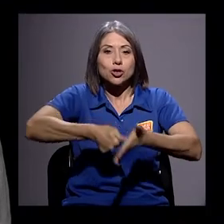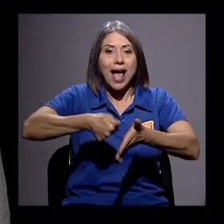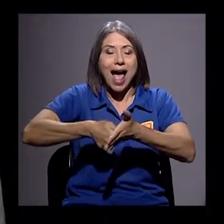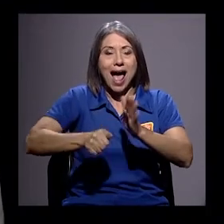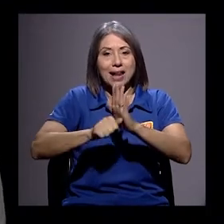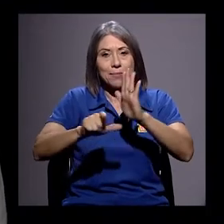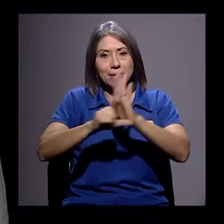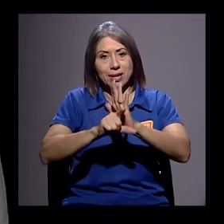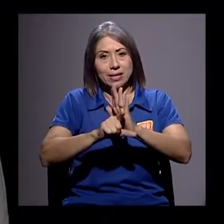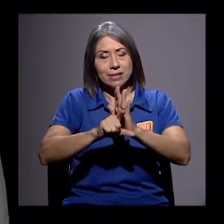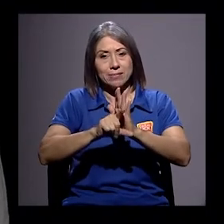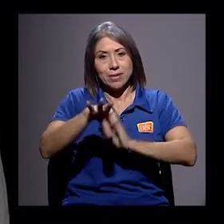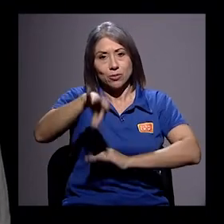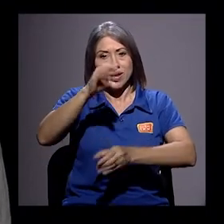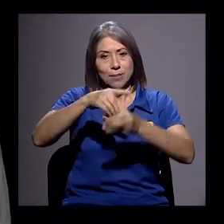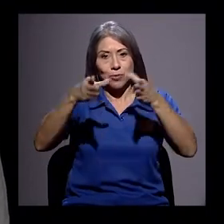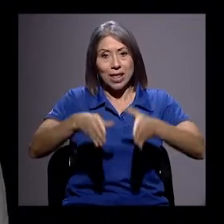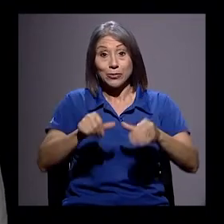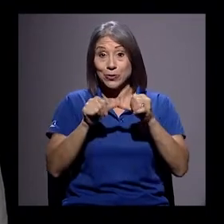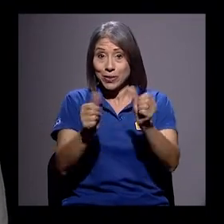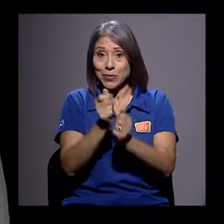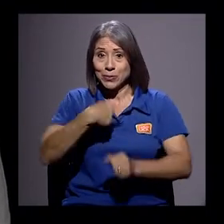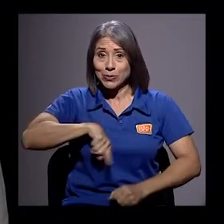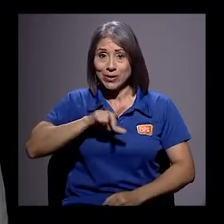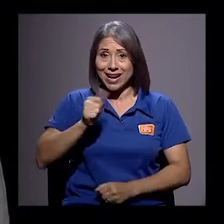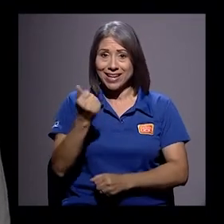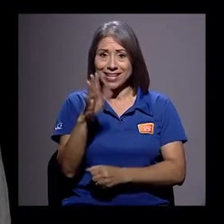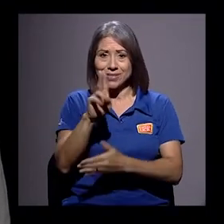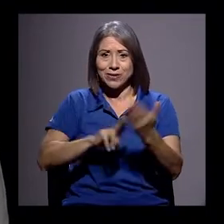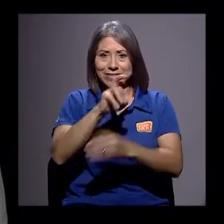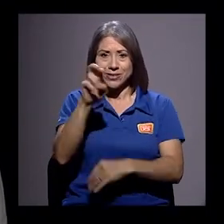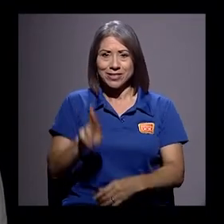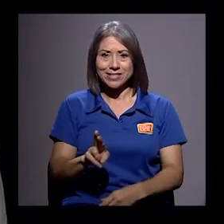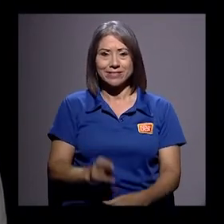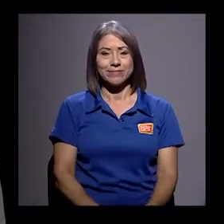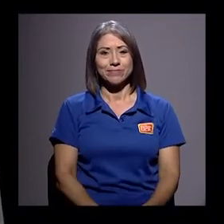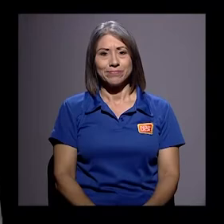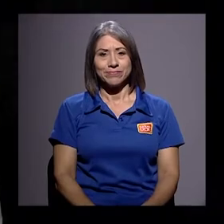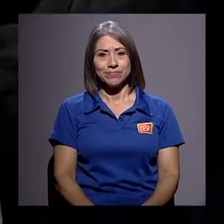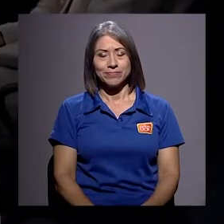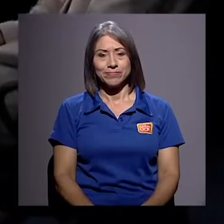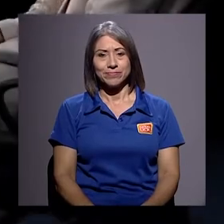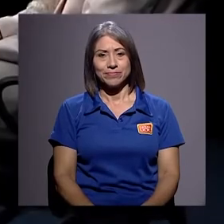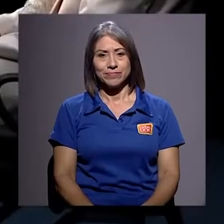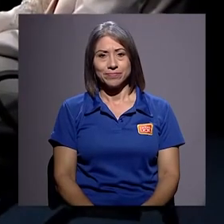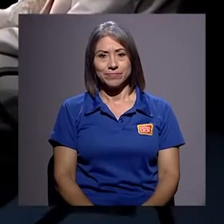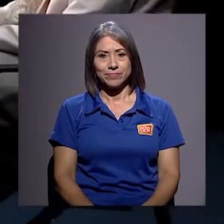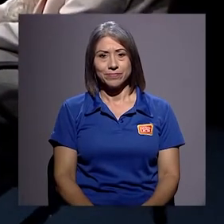casualmente en asamblea legislativa que hace con nosotros estamos en canal 15 universidad de costa rica